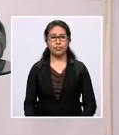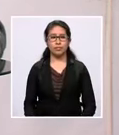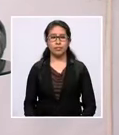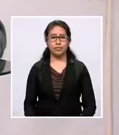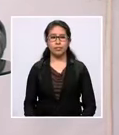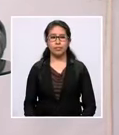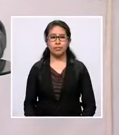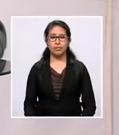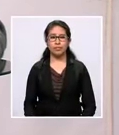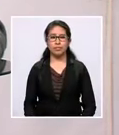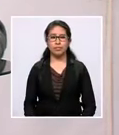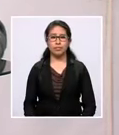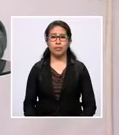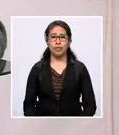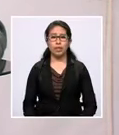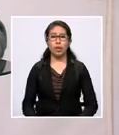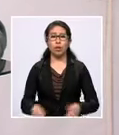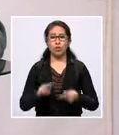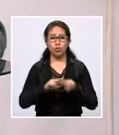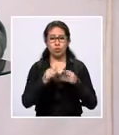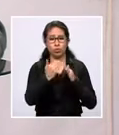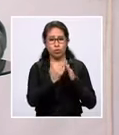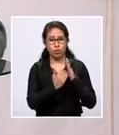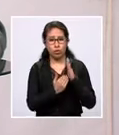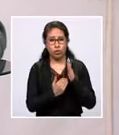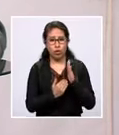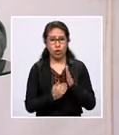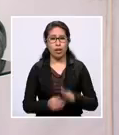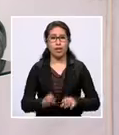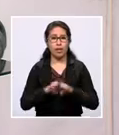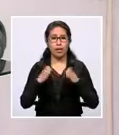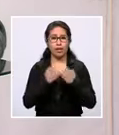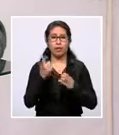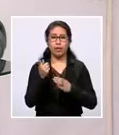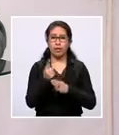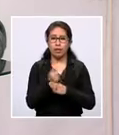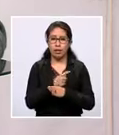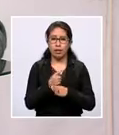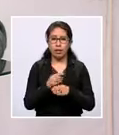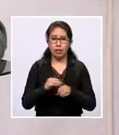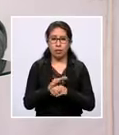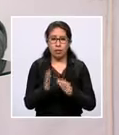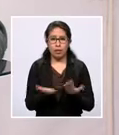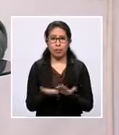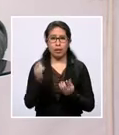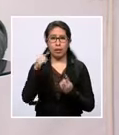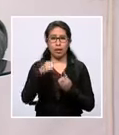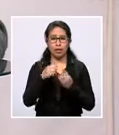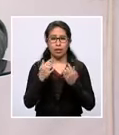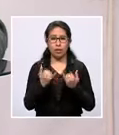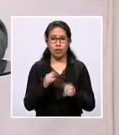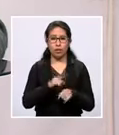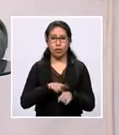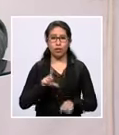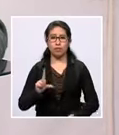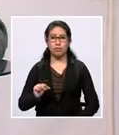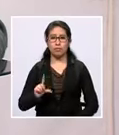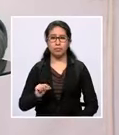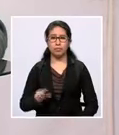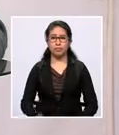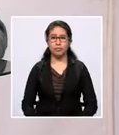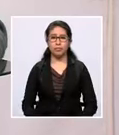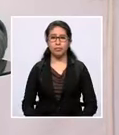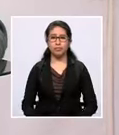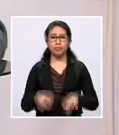con datos del equipo técnico de vigilancia tecnológica hasta horas 20 reportamos